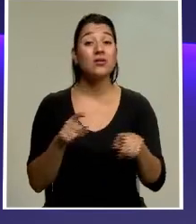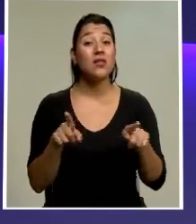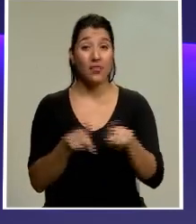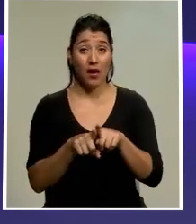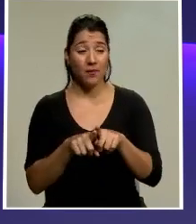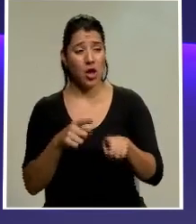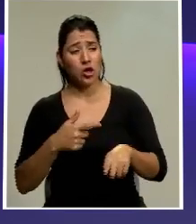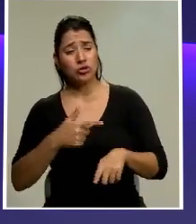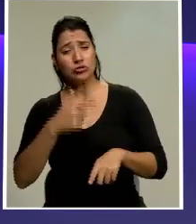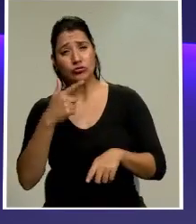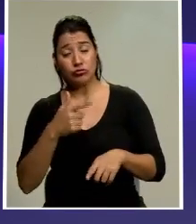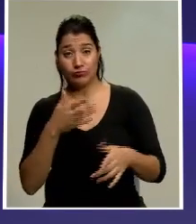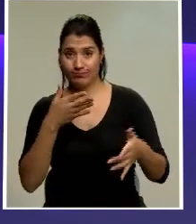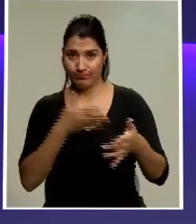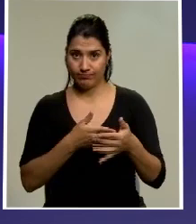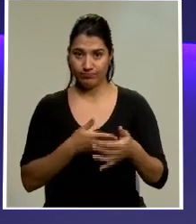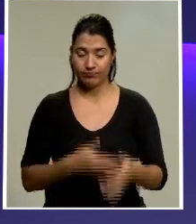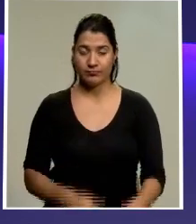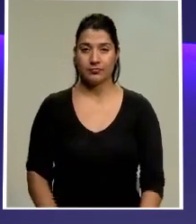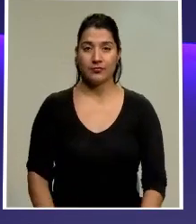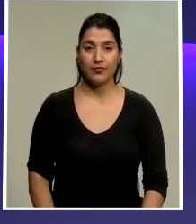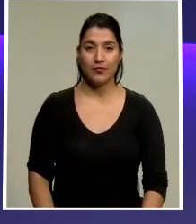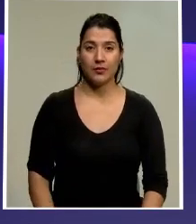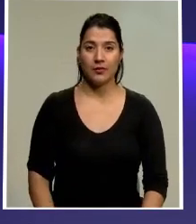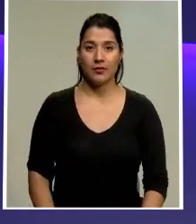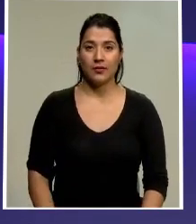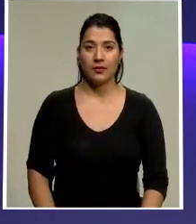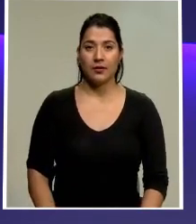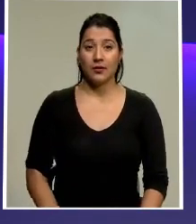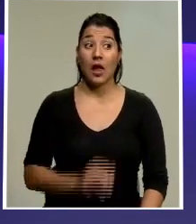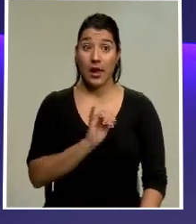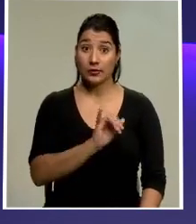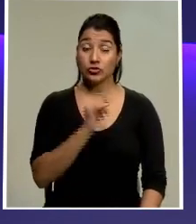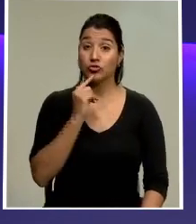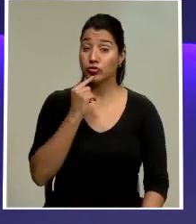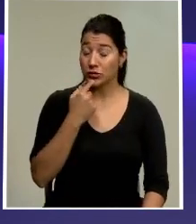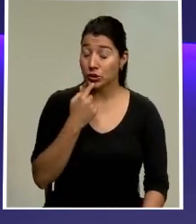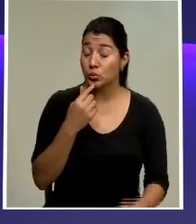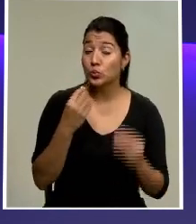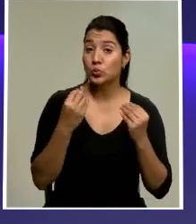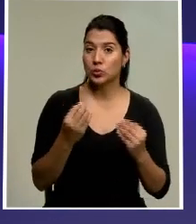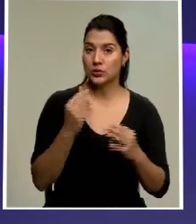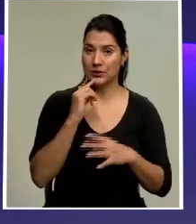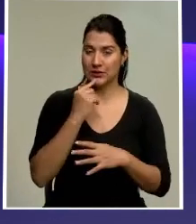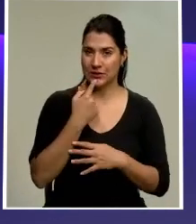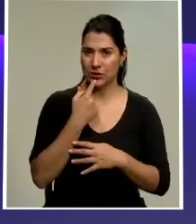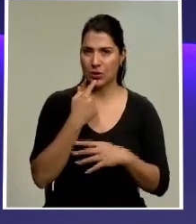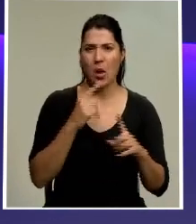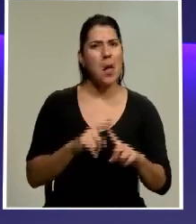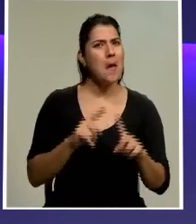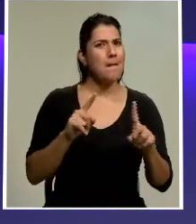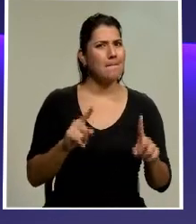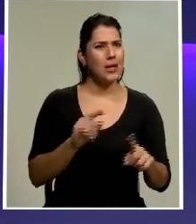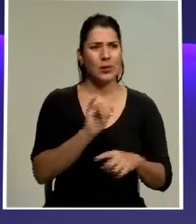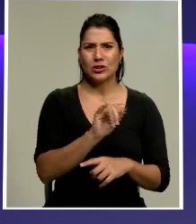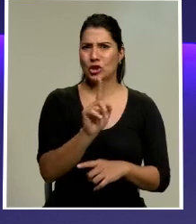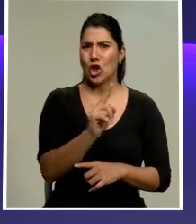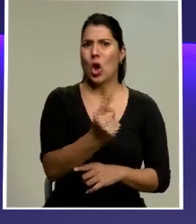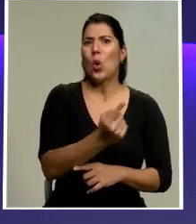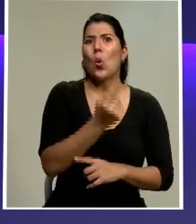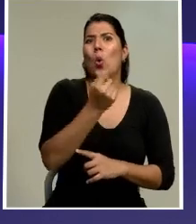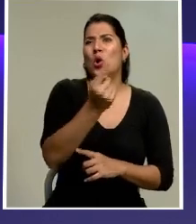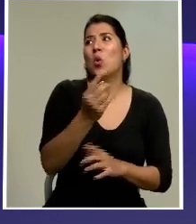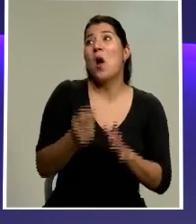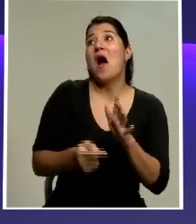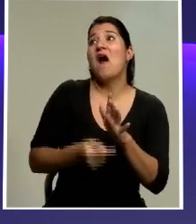con heridas severas. Este es un caso grave, gravísimo, pero no es el único ni es